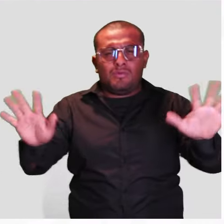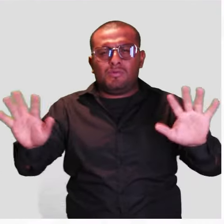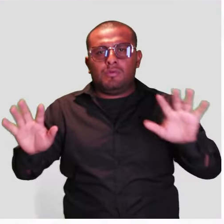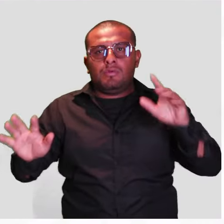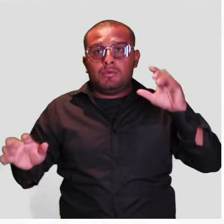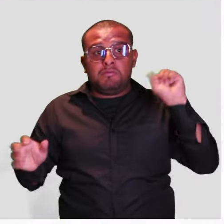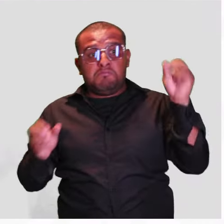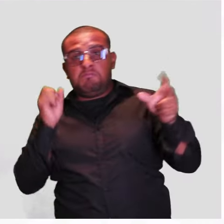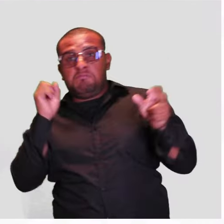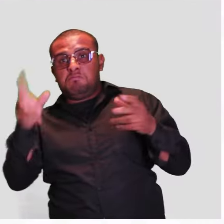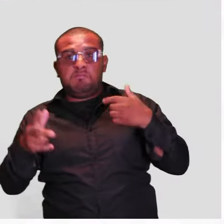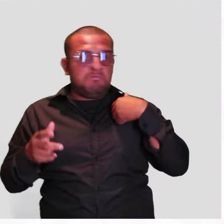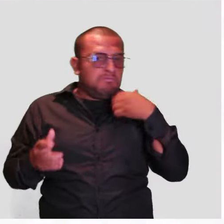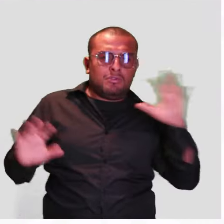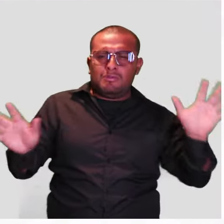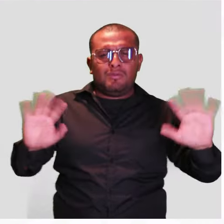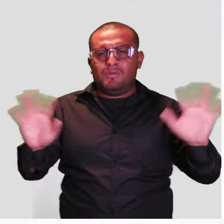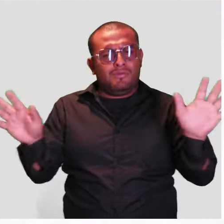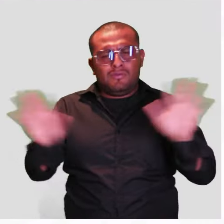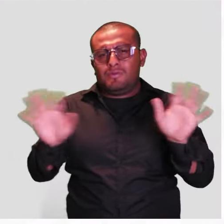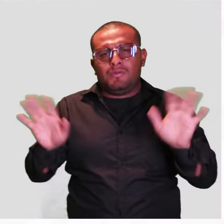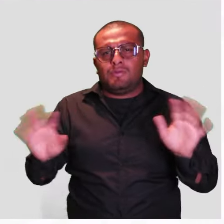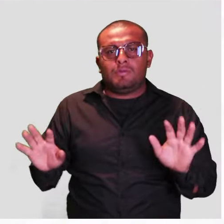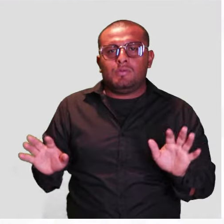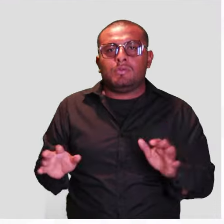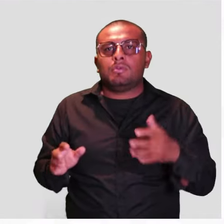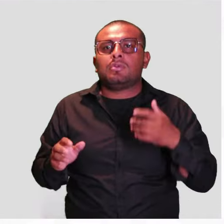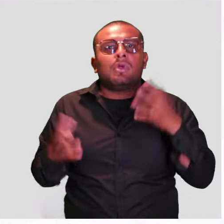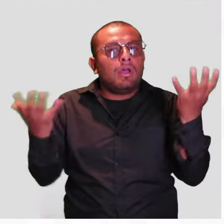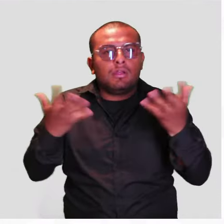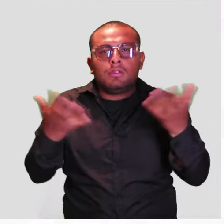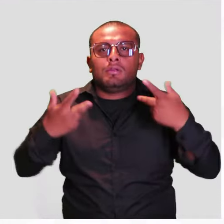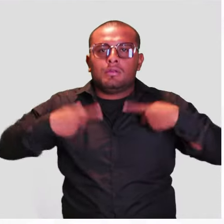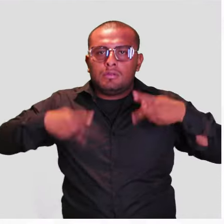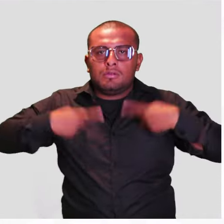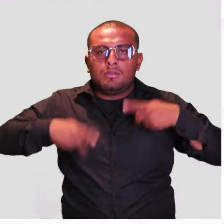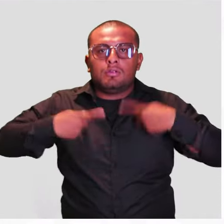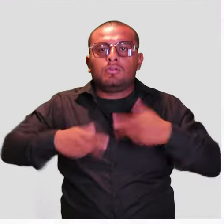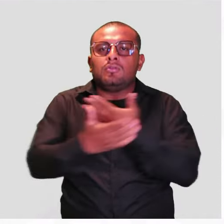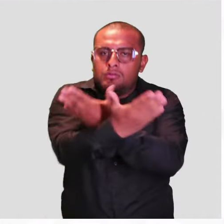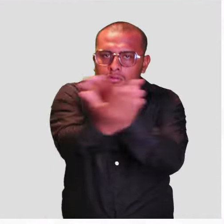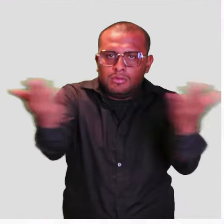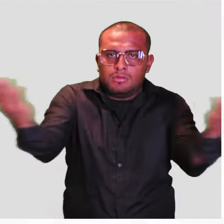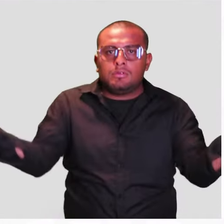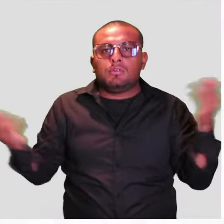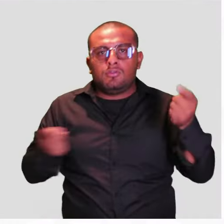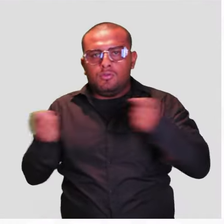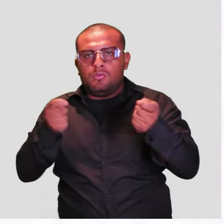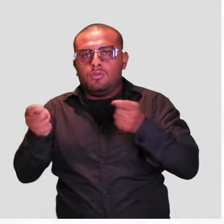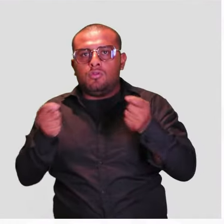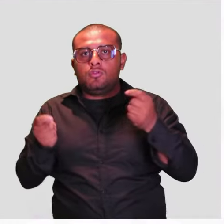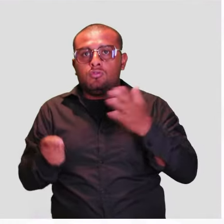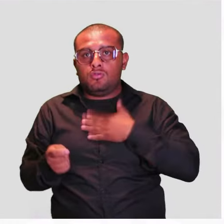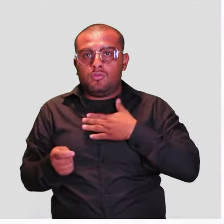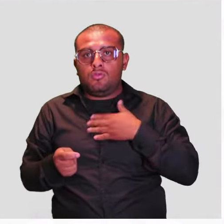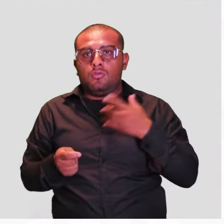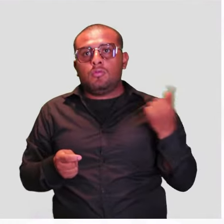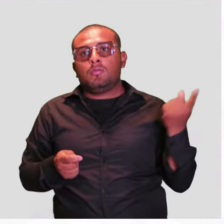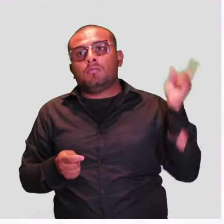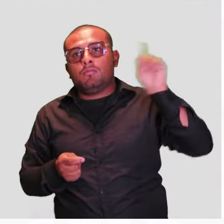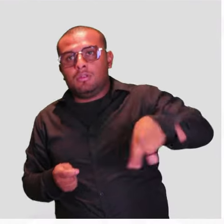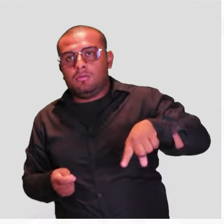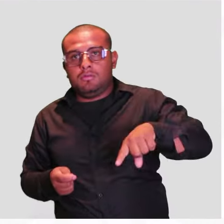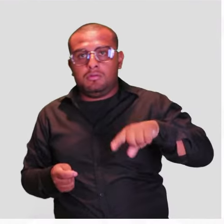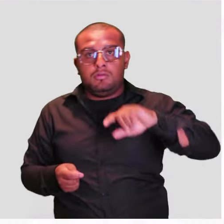hay un gobierno. Va a ser el pueblo el que gobierne, no el gobierno que encabece Juan Rock.